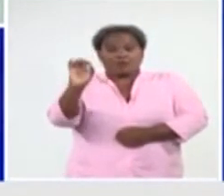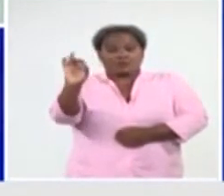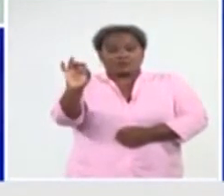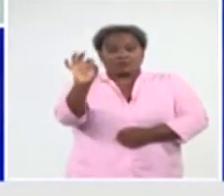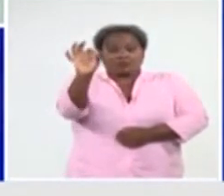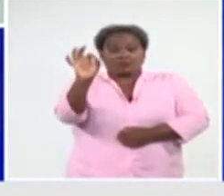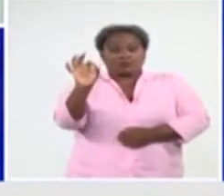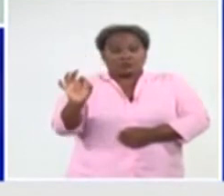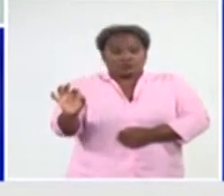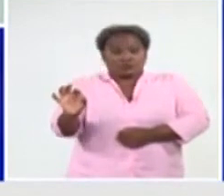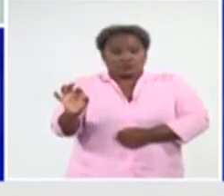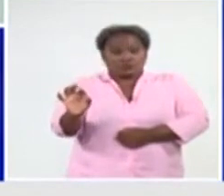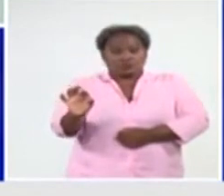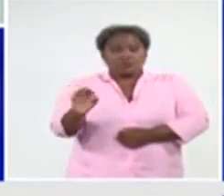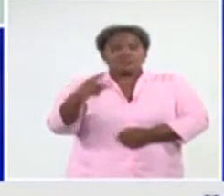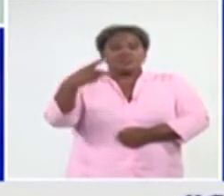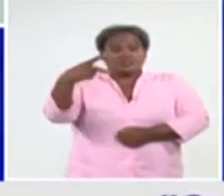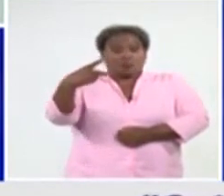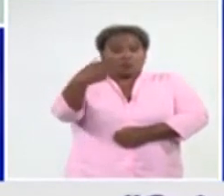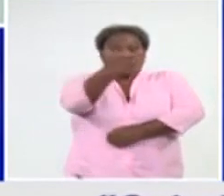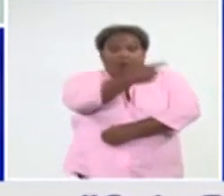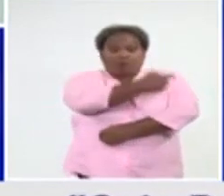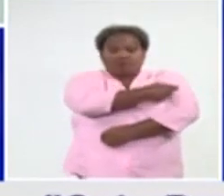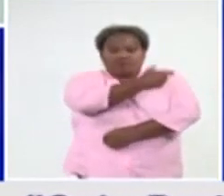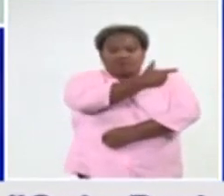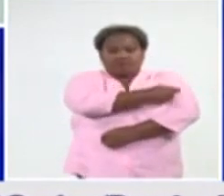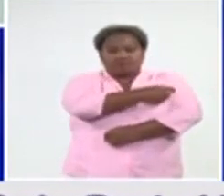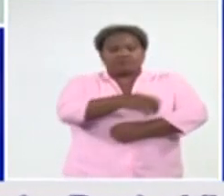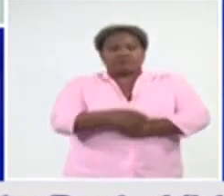29,7% con una segunda dosis y el